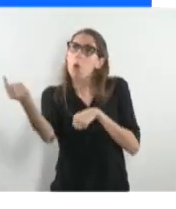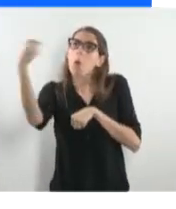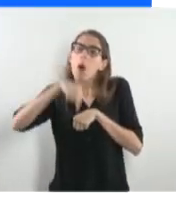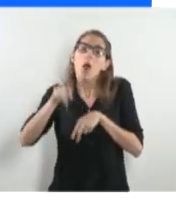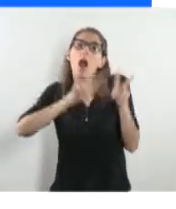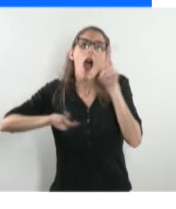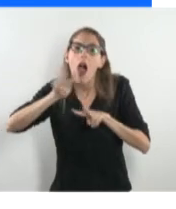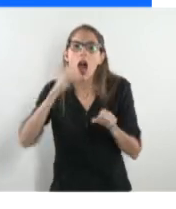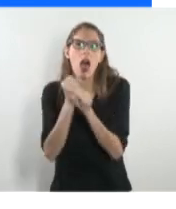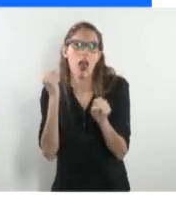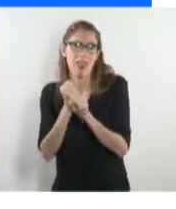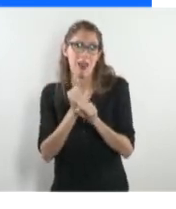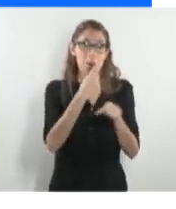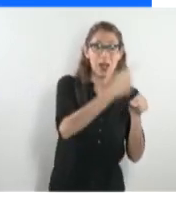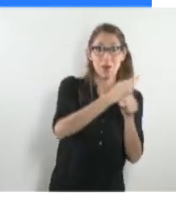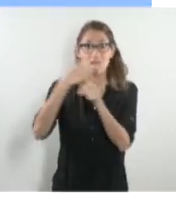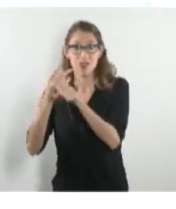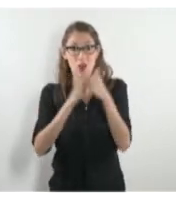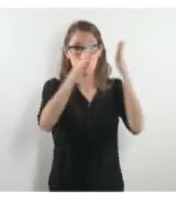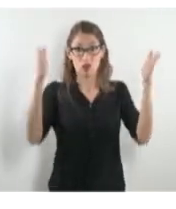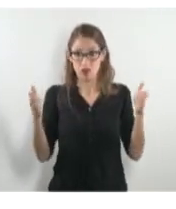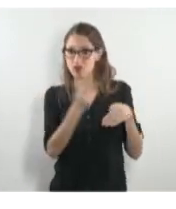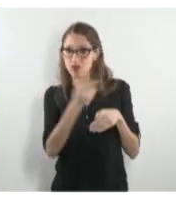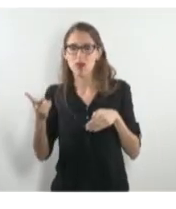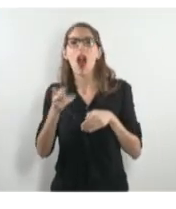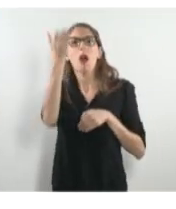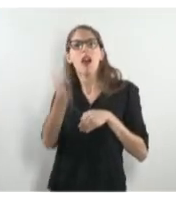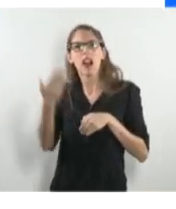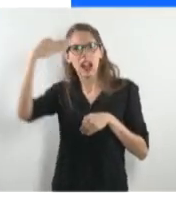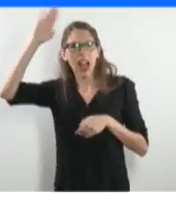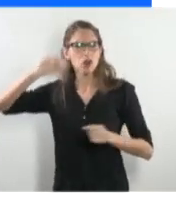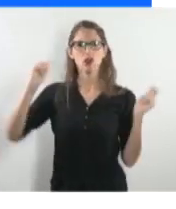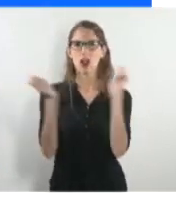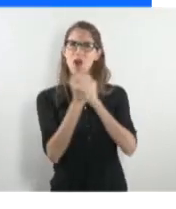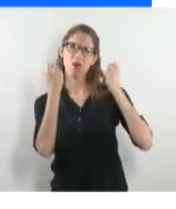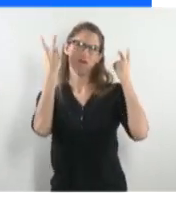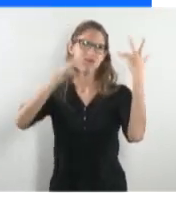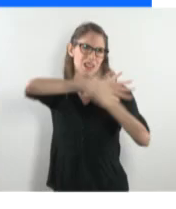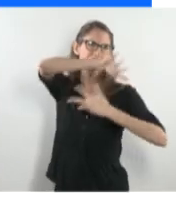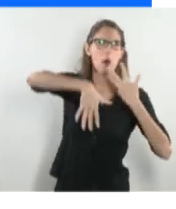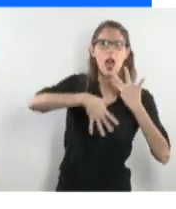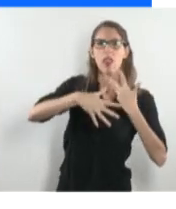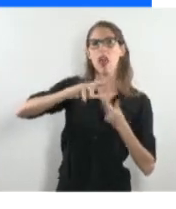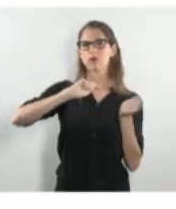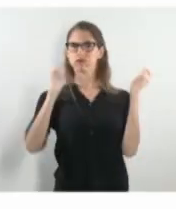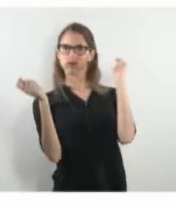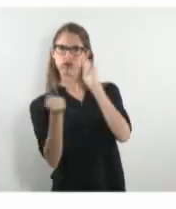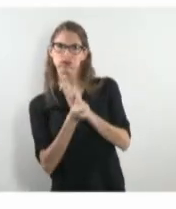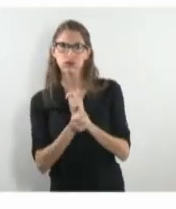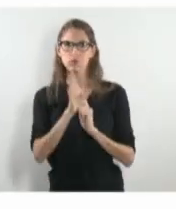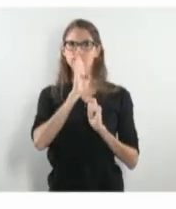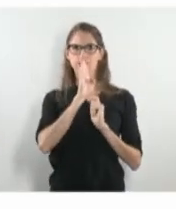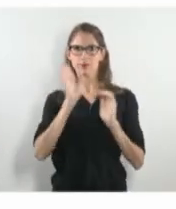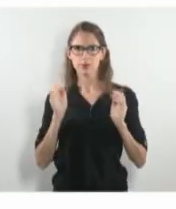De la ida a la vuelta, el gaucho se mueve entre la rebeldía y la integración, entre la fuga y la adaptación.